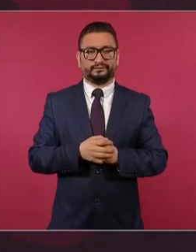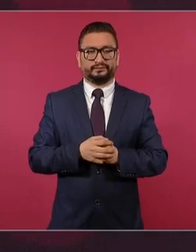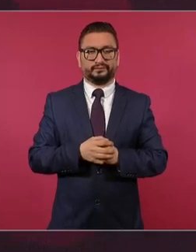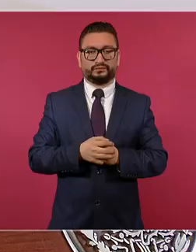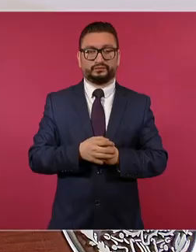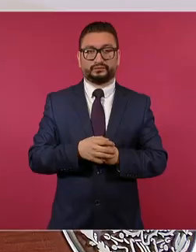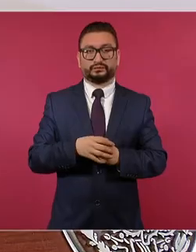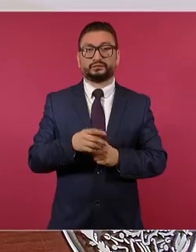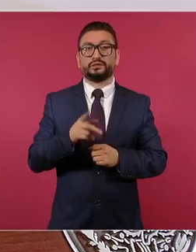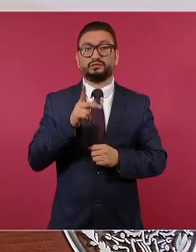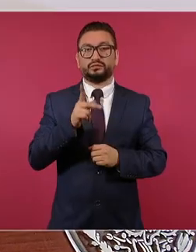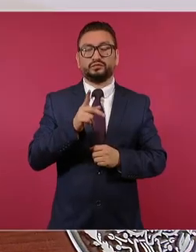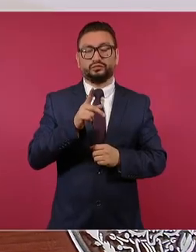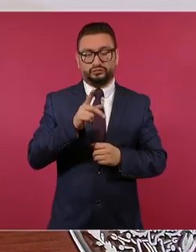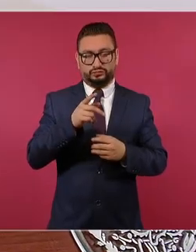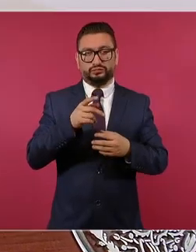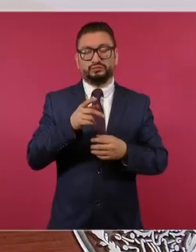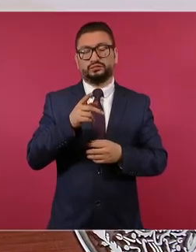al Poder Legislativo.